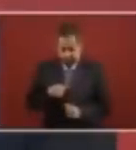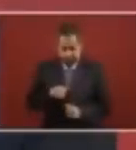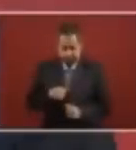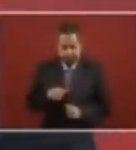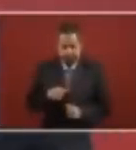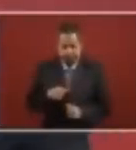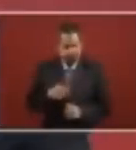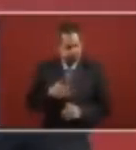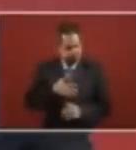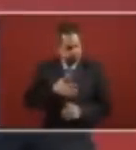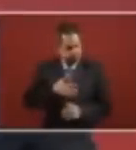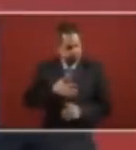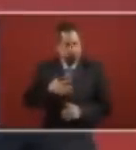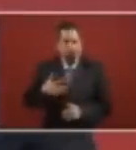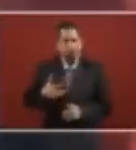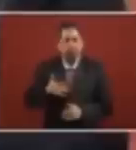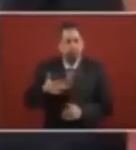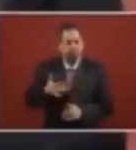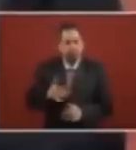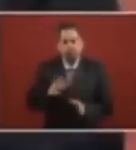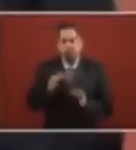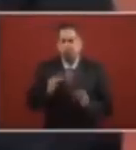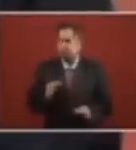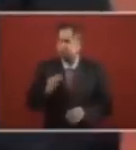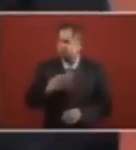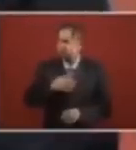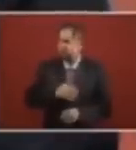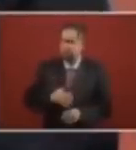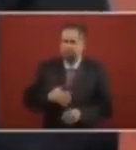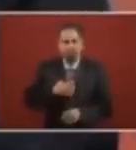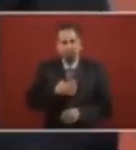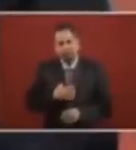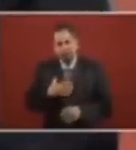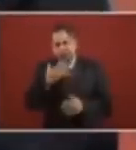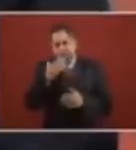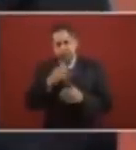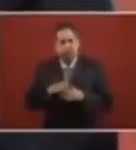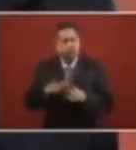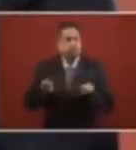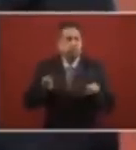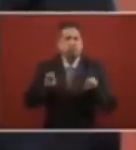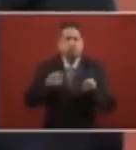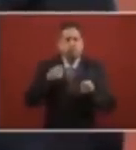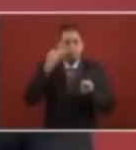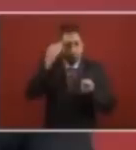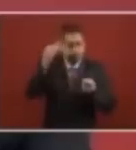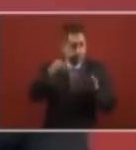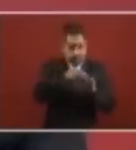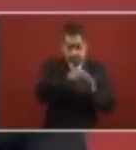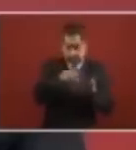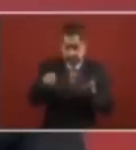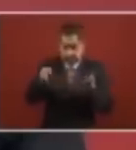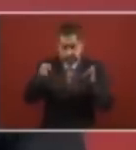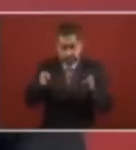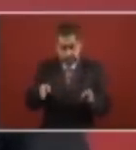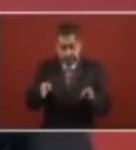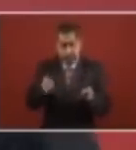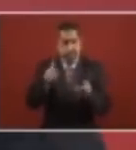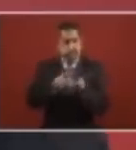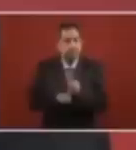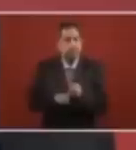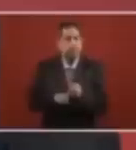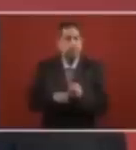la dicha enorme de gobernar en un tiempo en